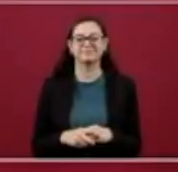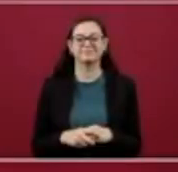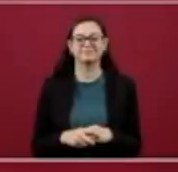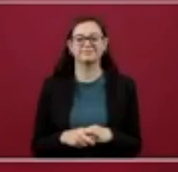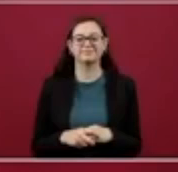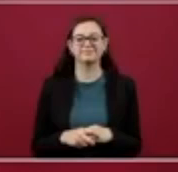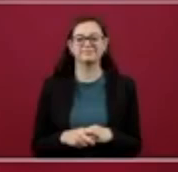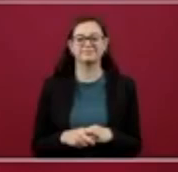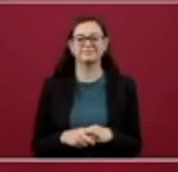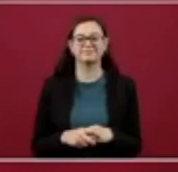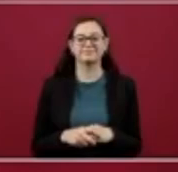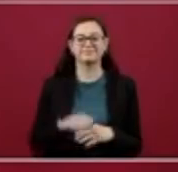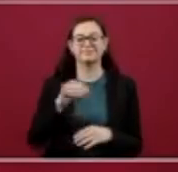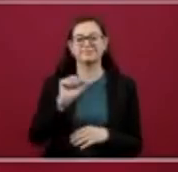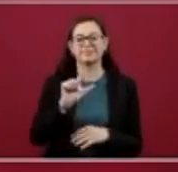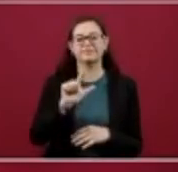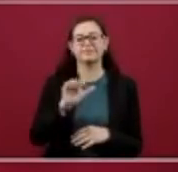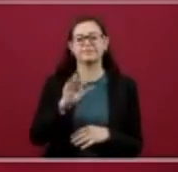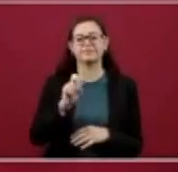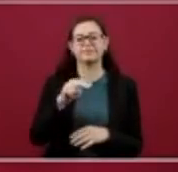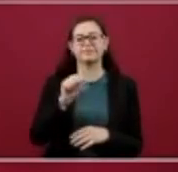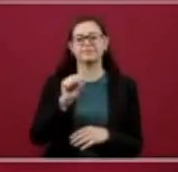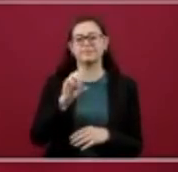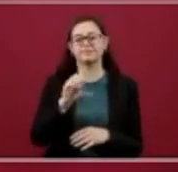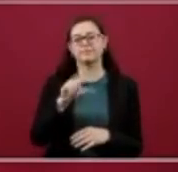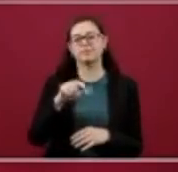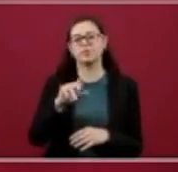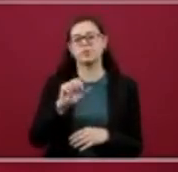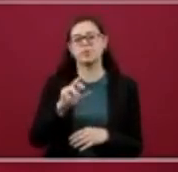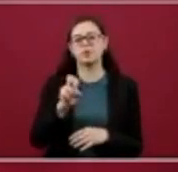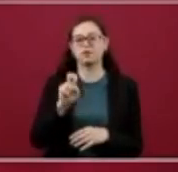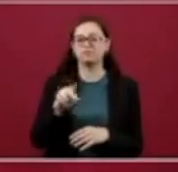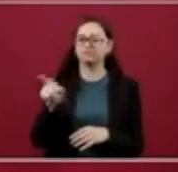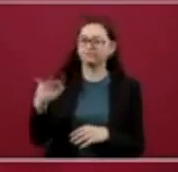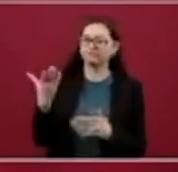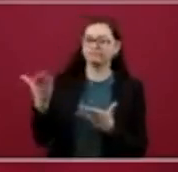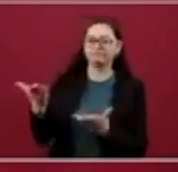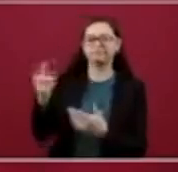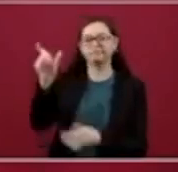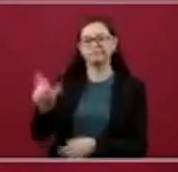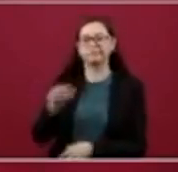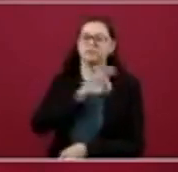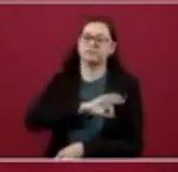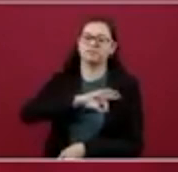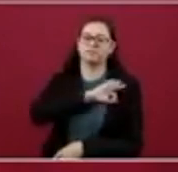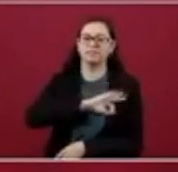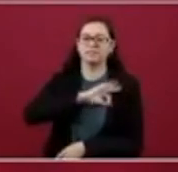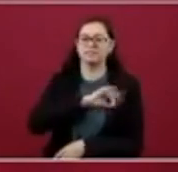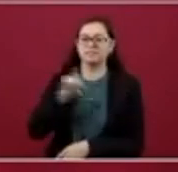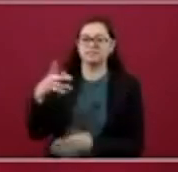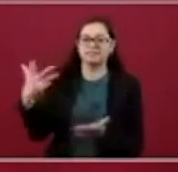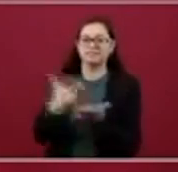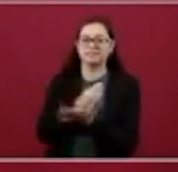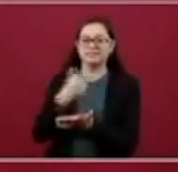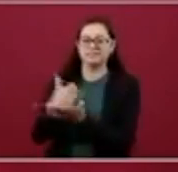a Alfonso Cuarón por los